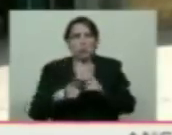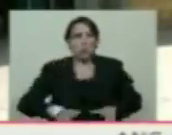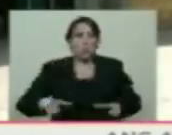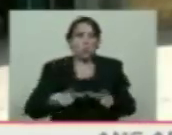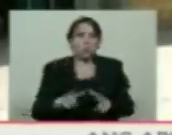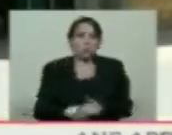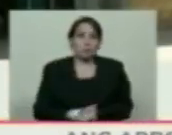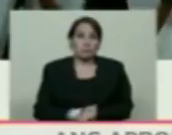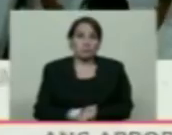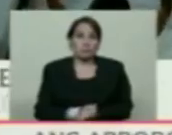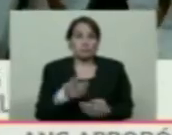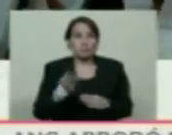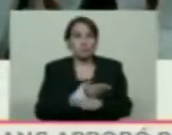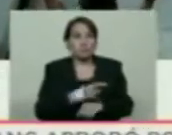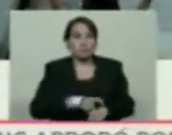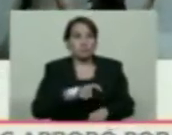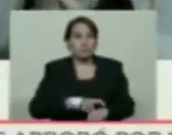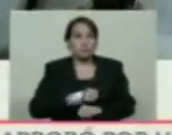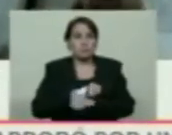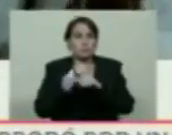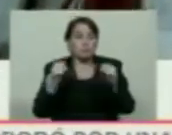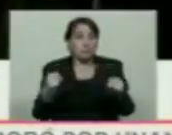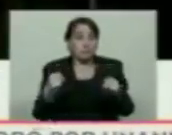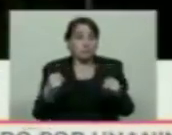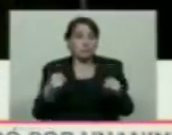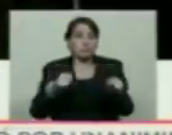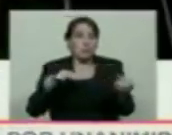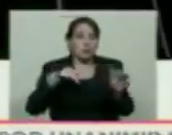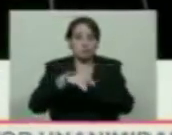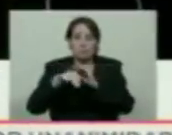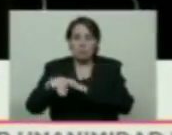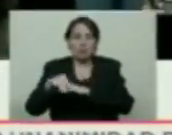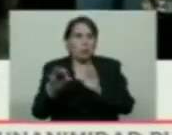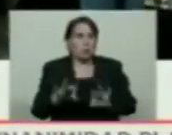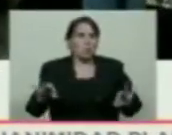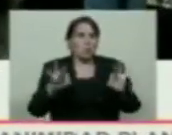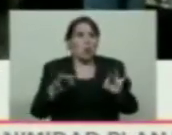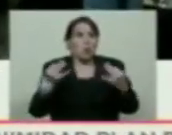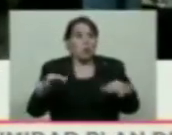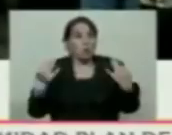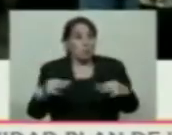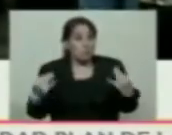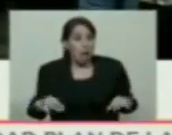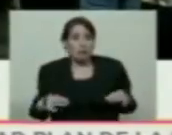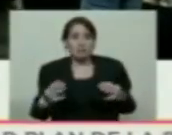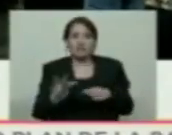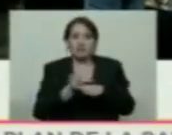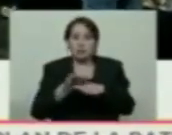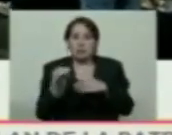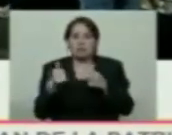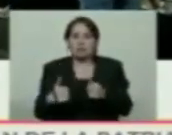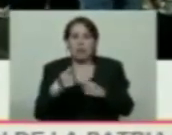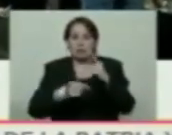Desde tempranas horas de la mañana, este sistema de transporte subterráneo normalizó sus operaciones. Así lo dio a conocer a través de su cuenta